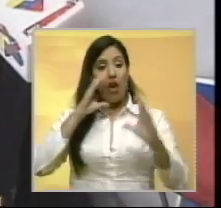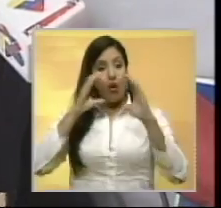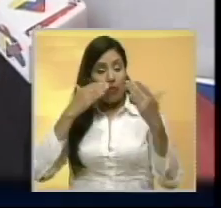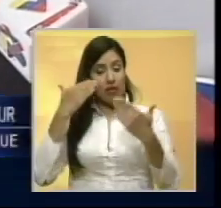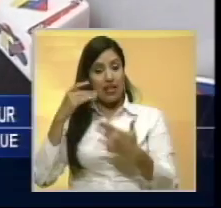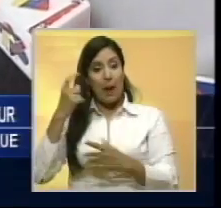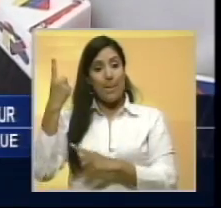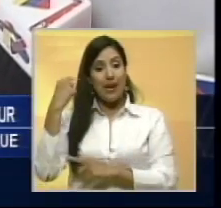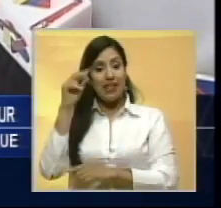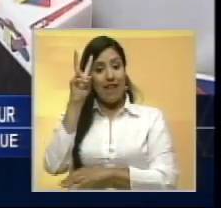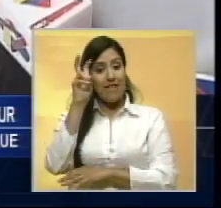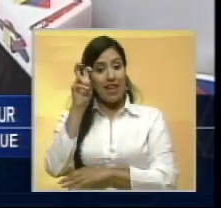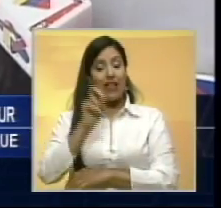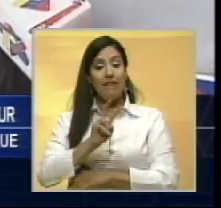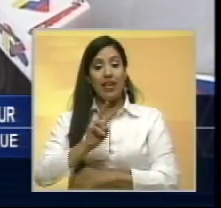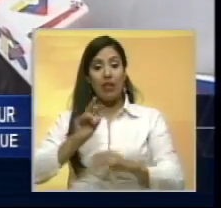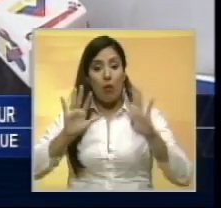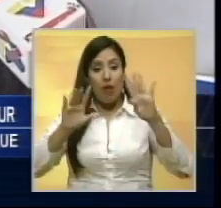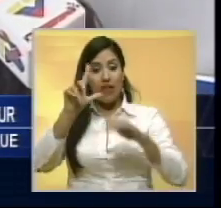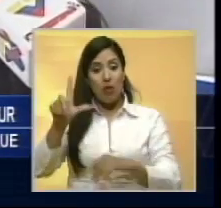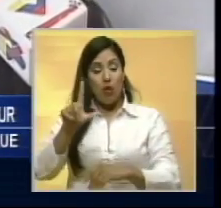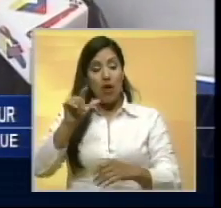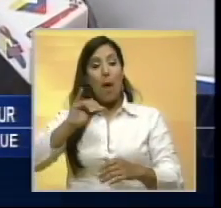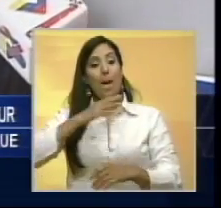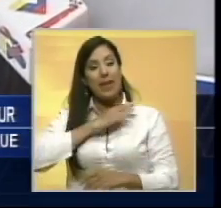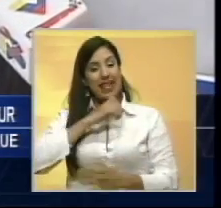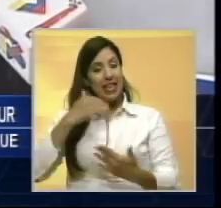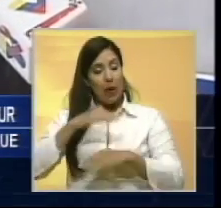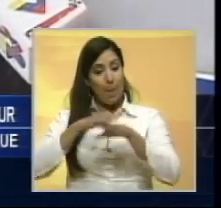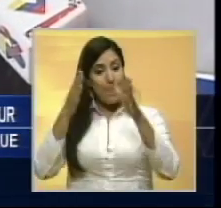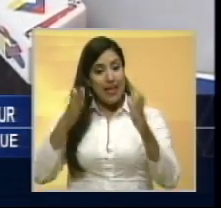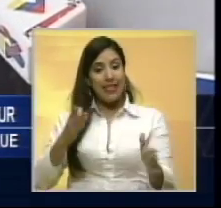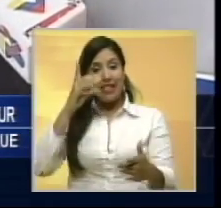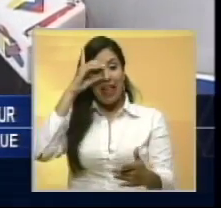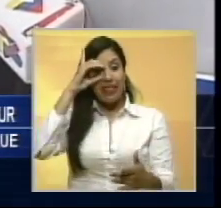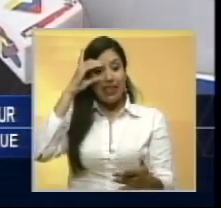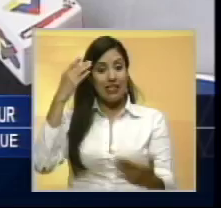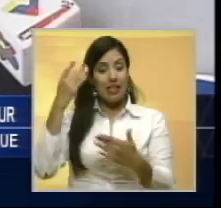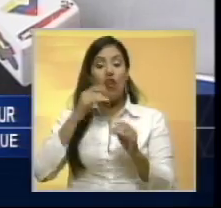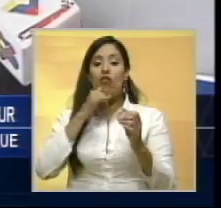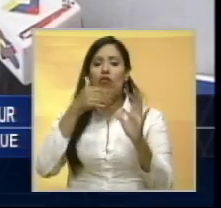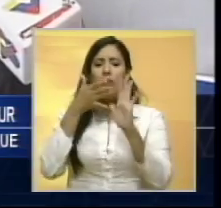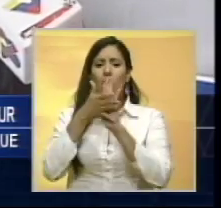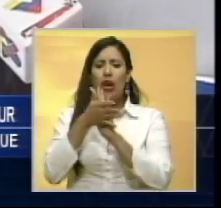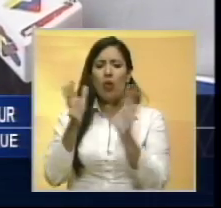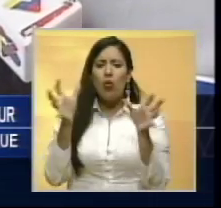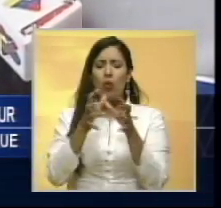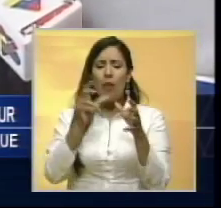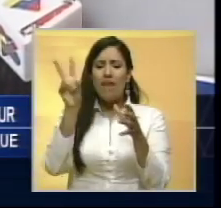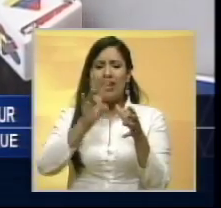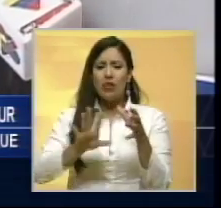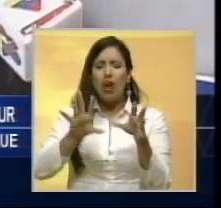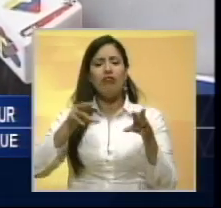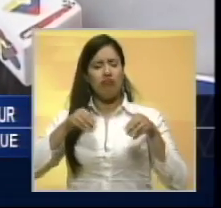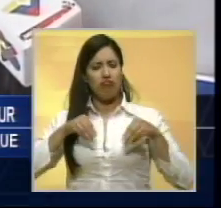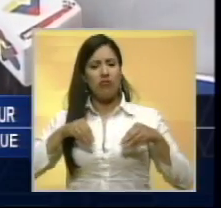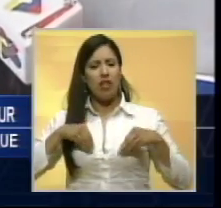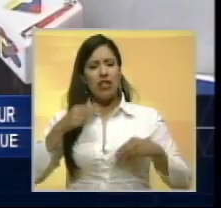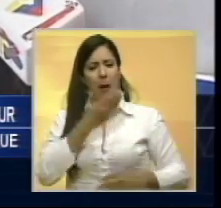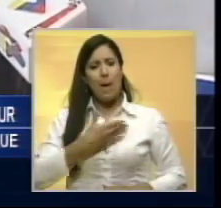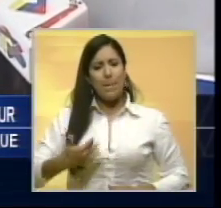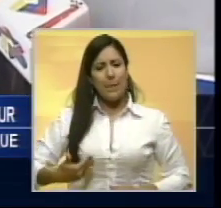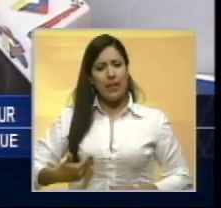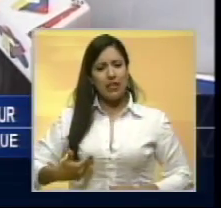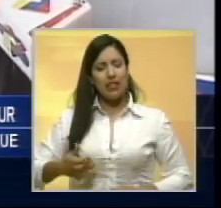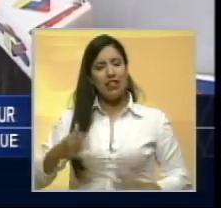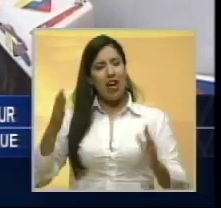comunicado emitido el pasado viernes 29 de julio, la ministra Delcy Rodríguez informó a sus homólogos del grupo que Venezuela aceptó la presidencia del